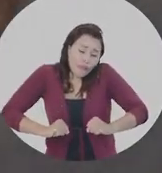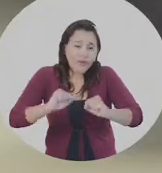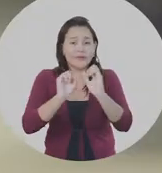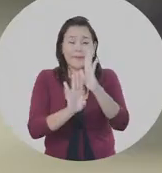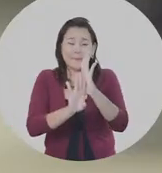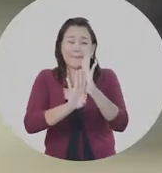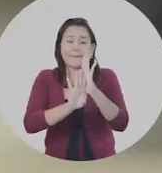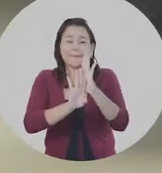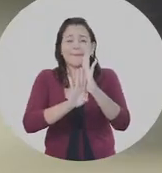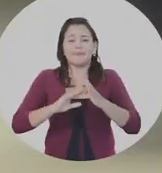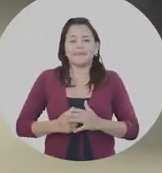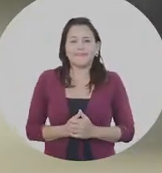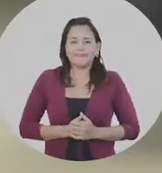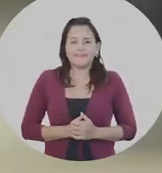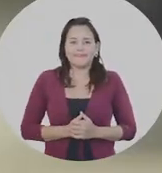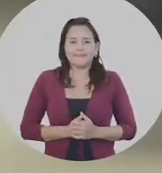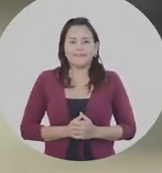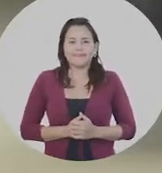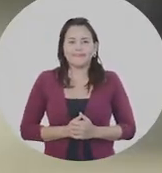hacia adelante.